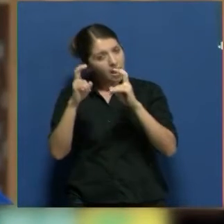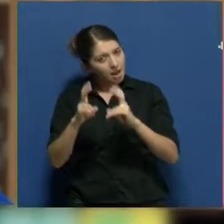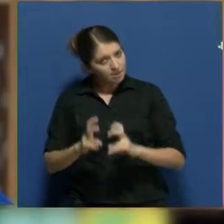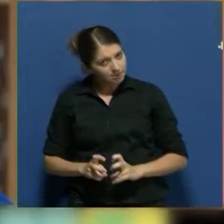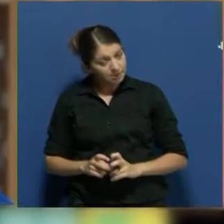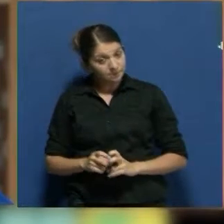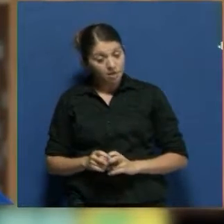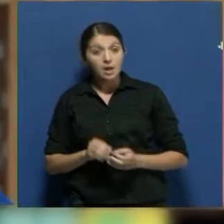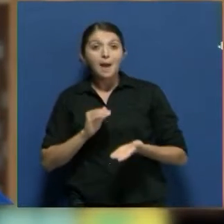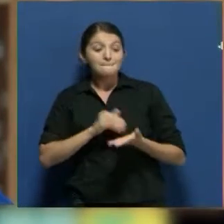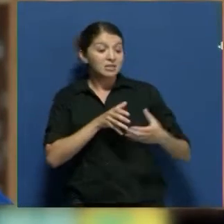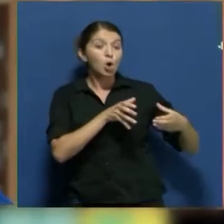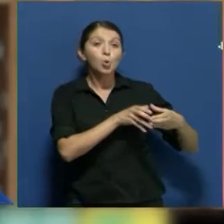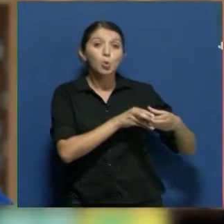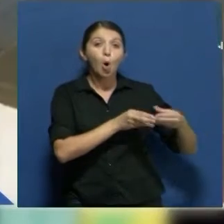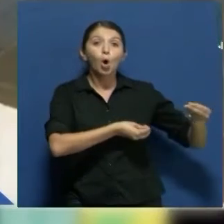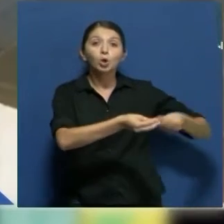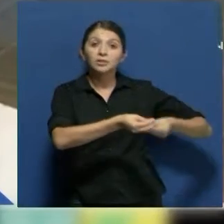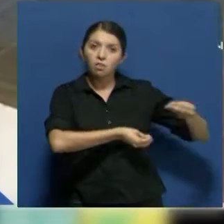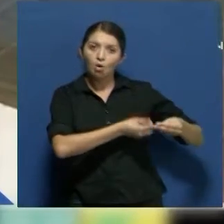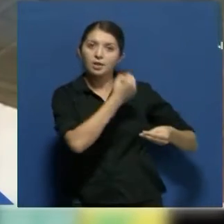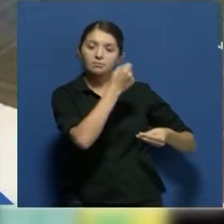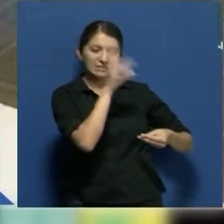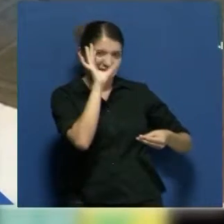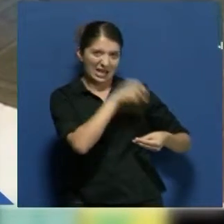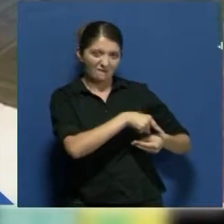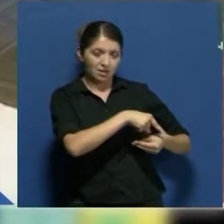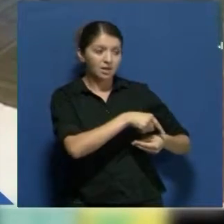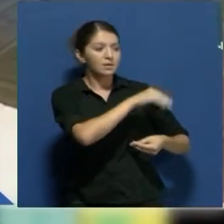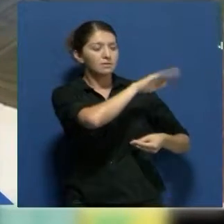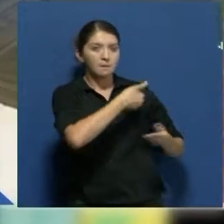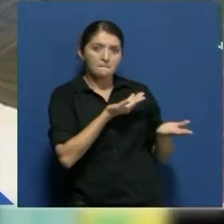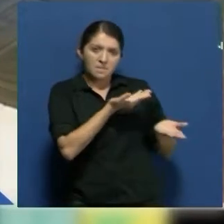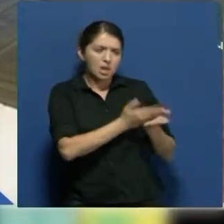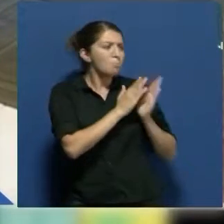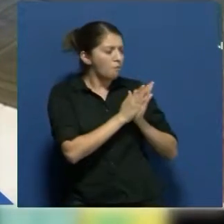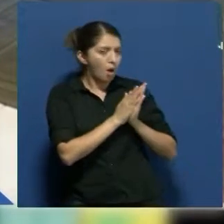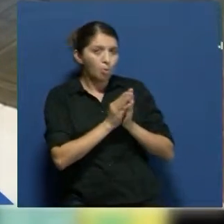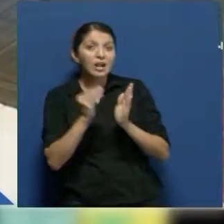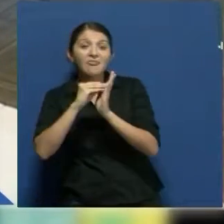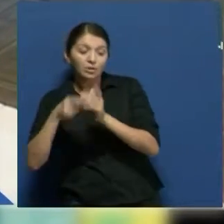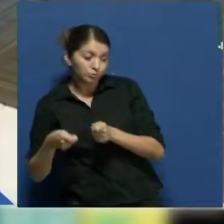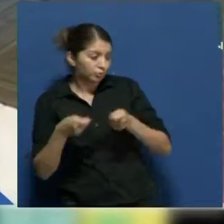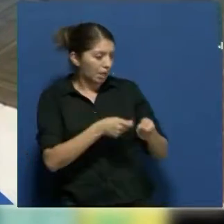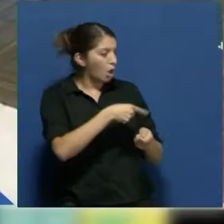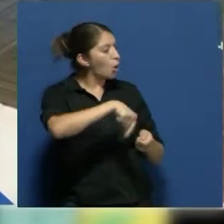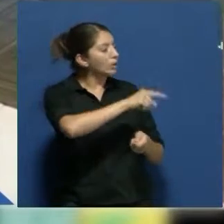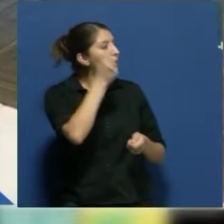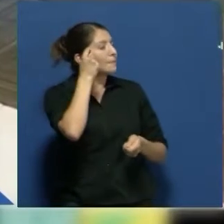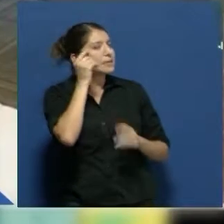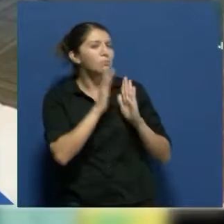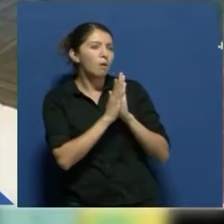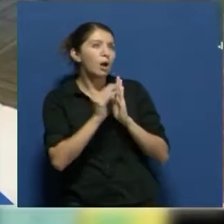a un equipo de contadores técnicos del Ministerio Público Fiscal: analícenme esto y díganme más o menos, para yo estar